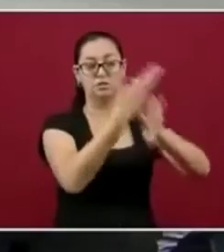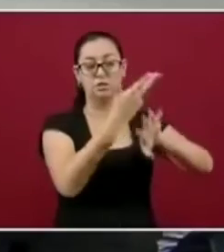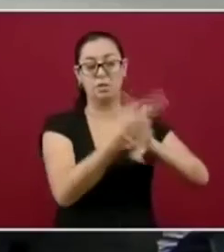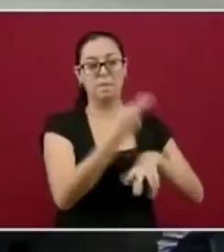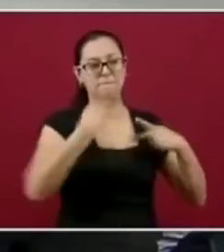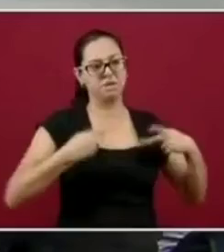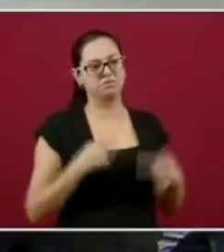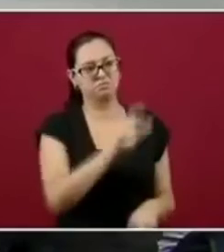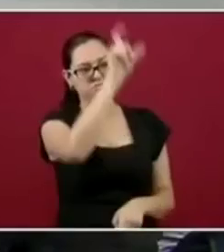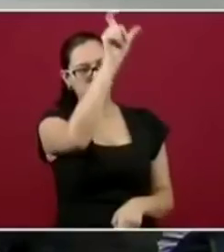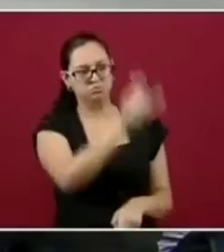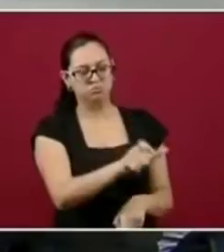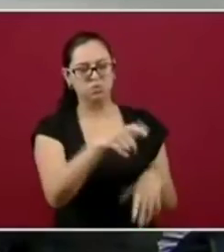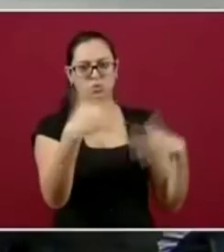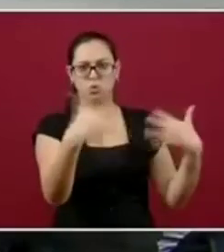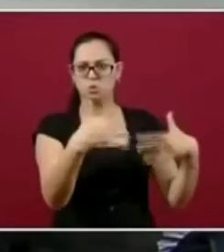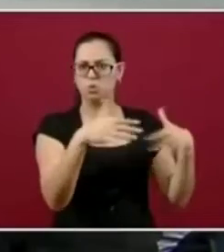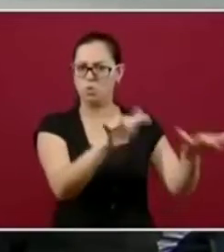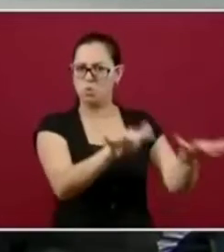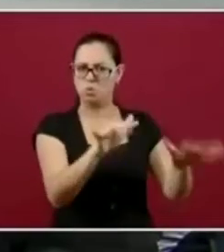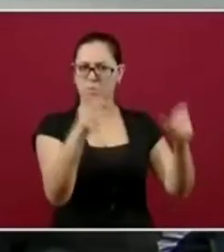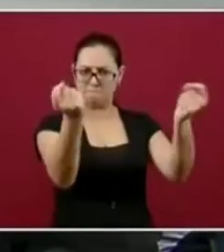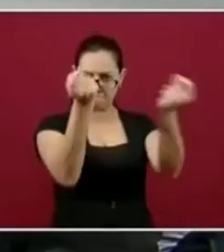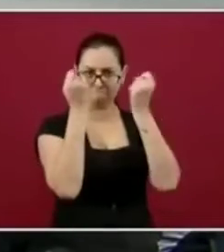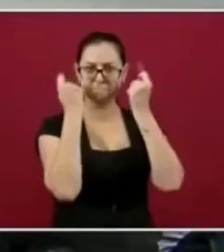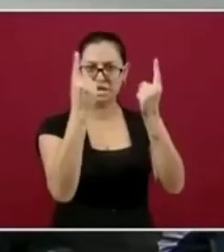será encabezado por el presidente de la República.